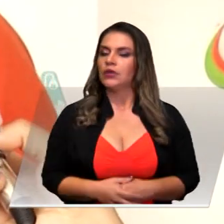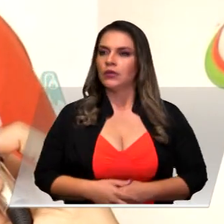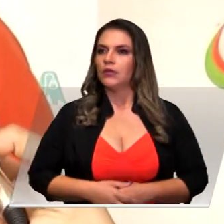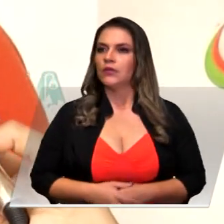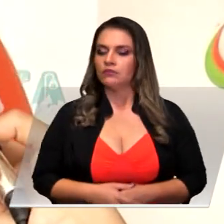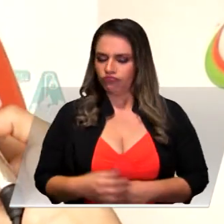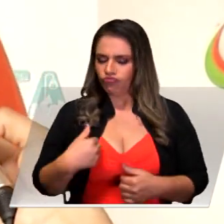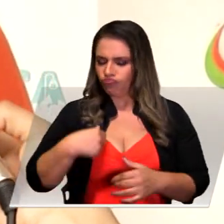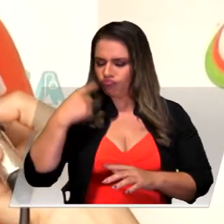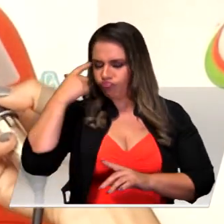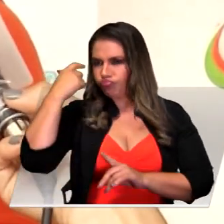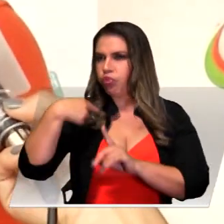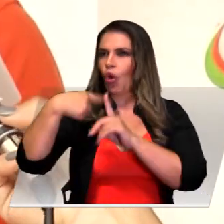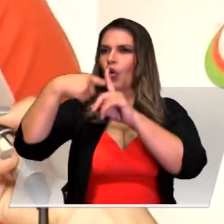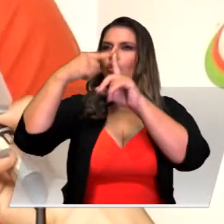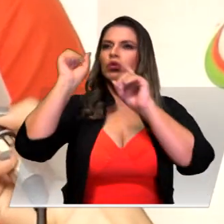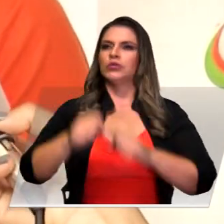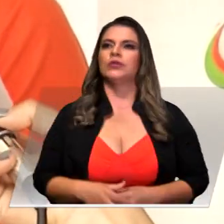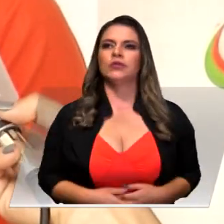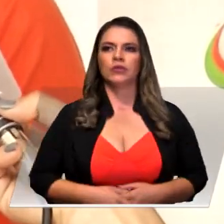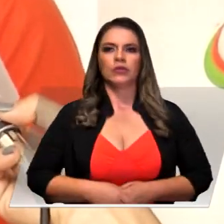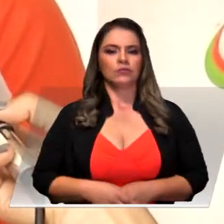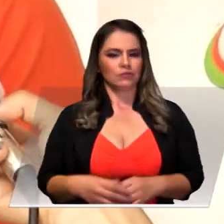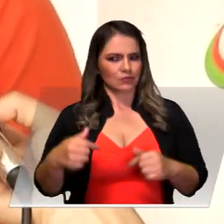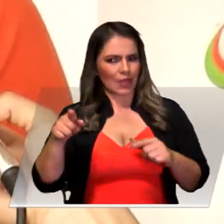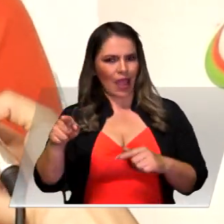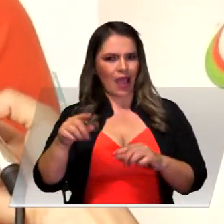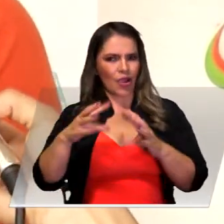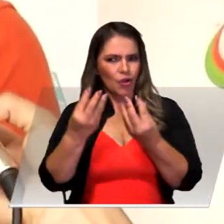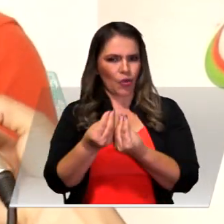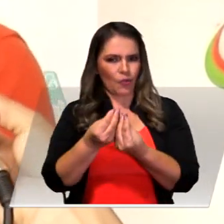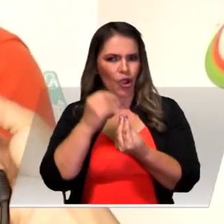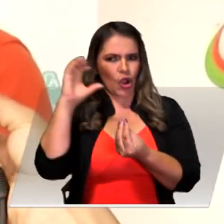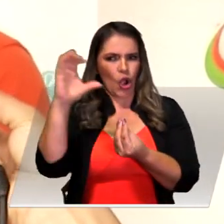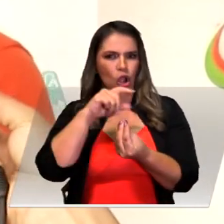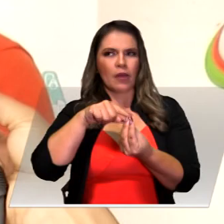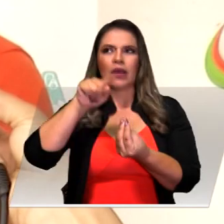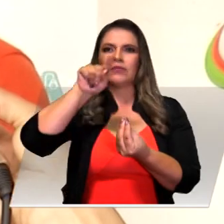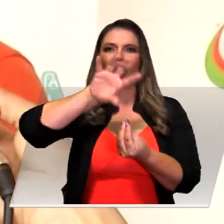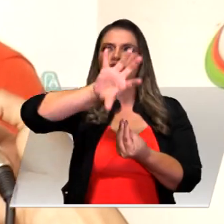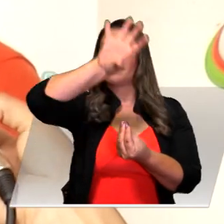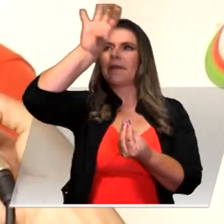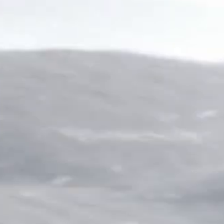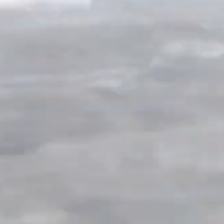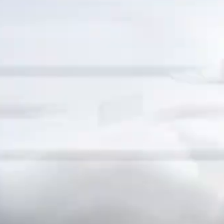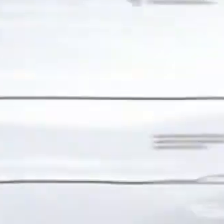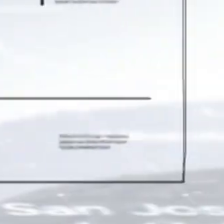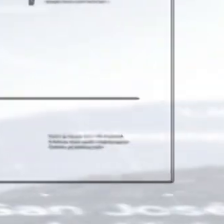optimista. Es que esta selección nos llevó a dos mundiales. Y están jovencitos.